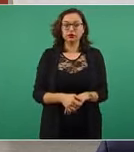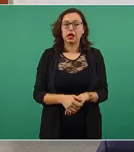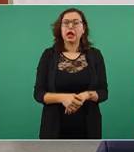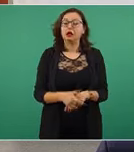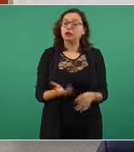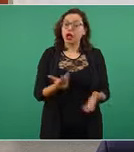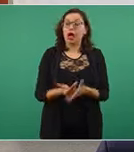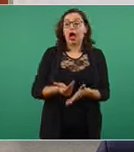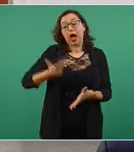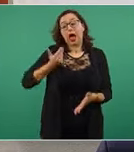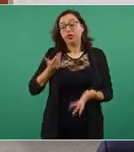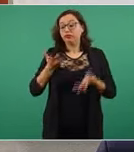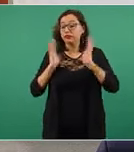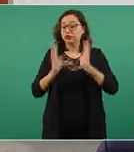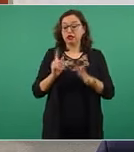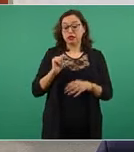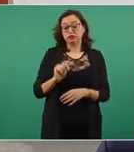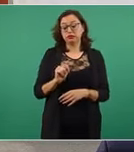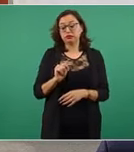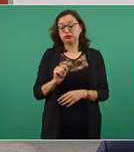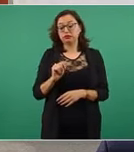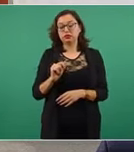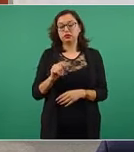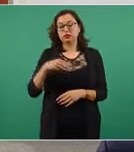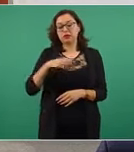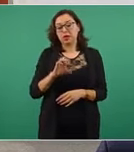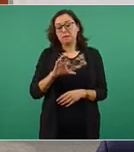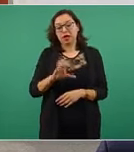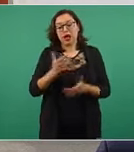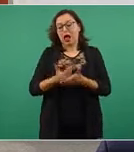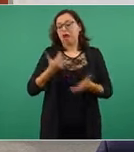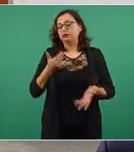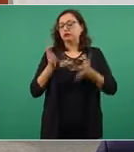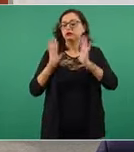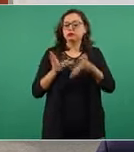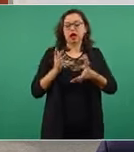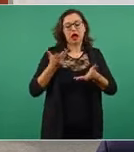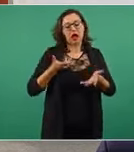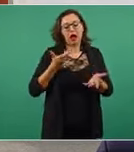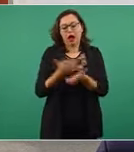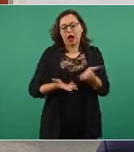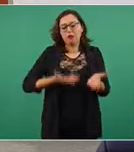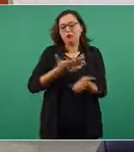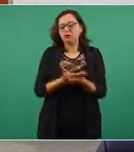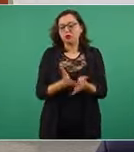pero había muchas resistencias para